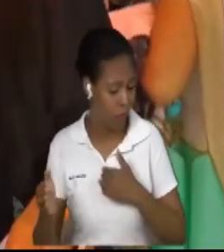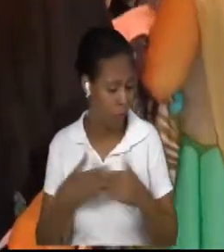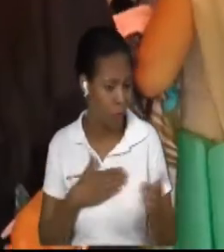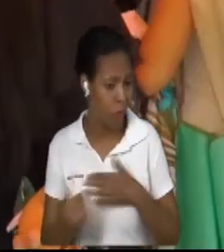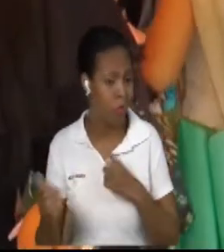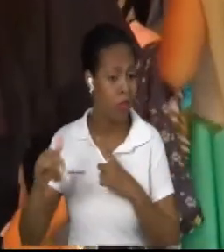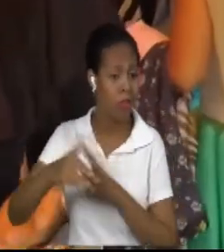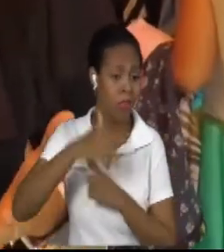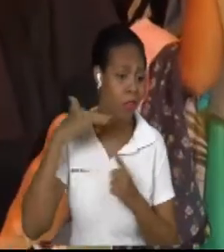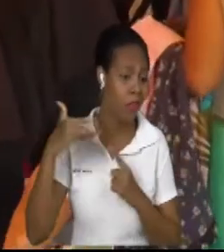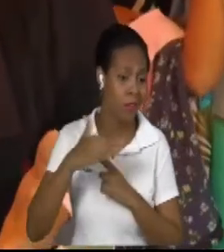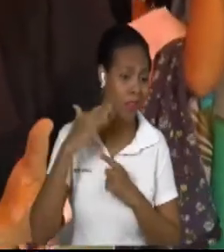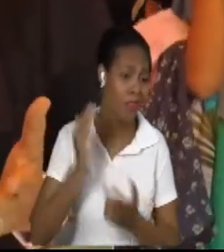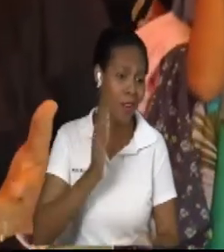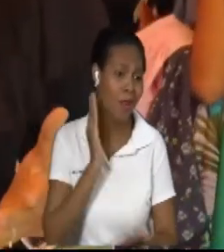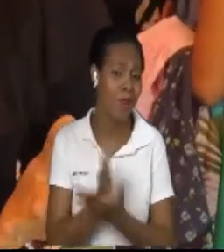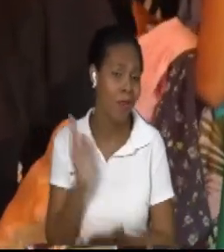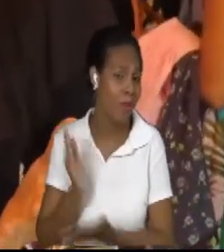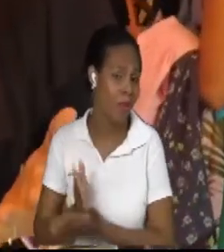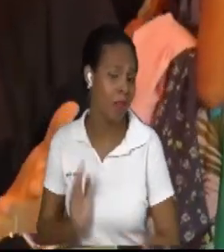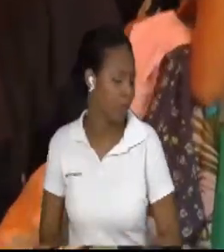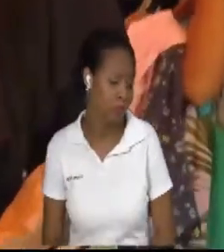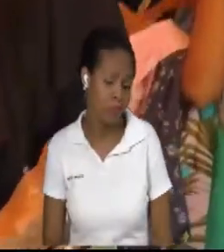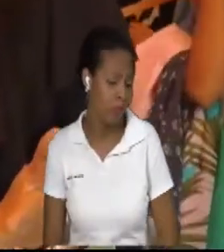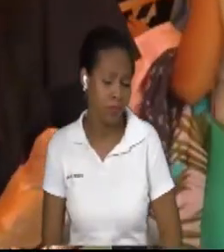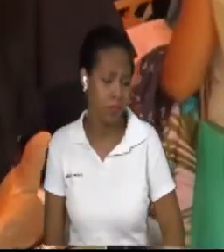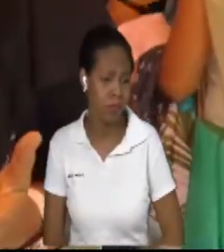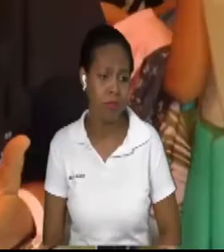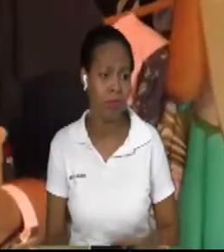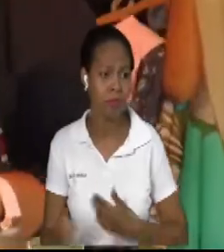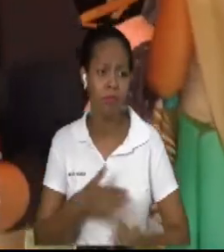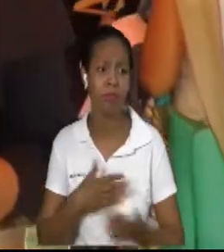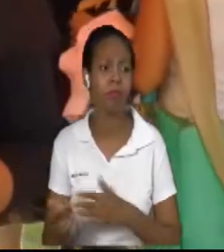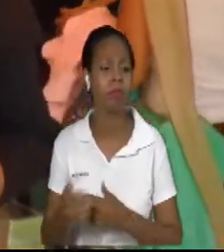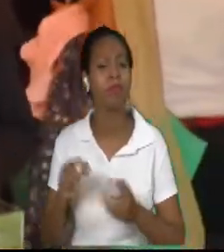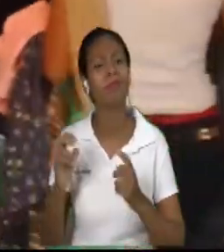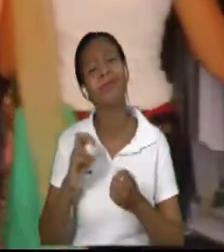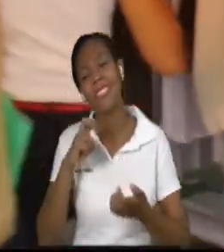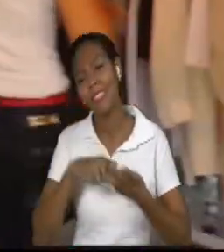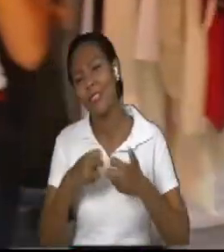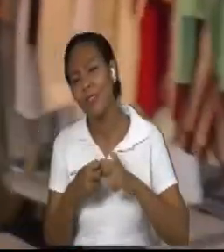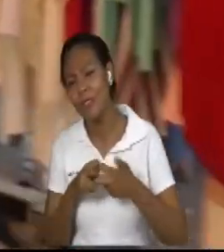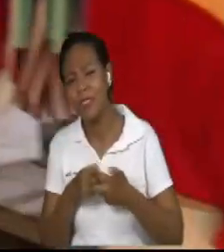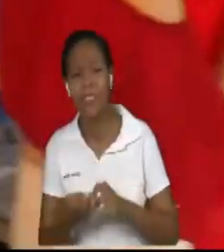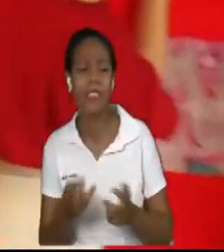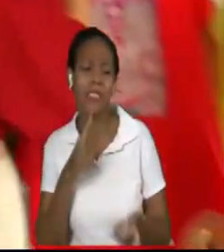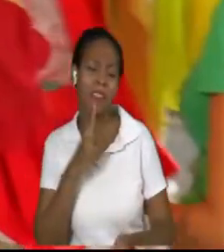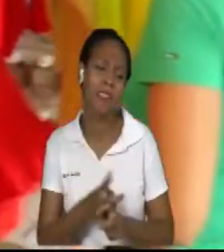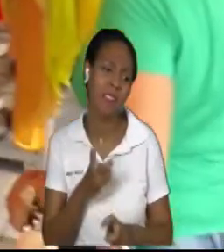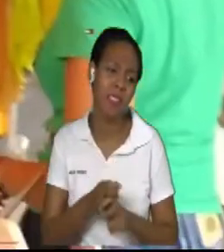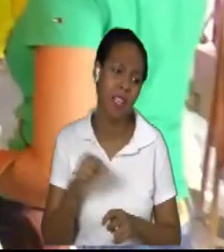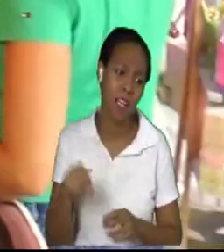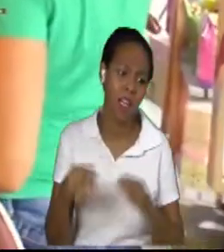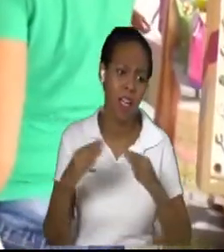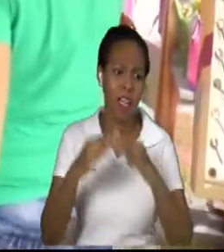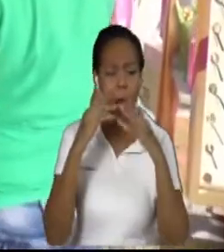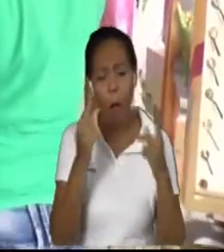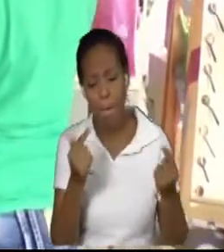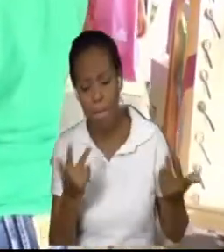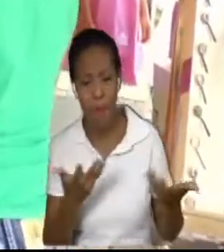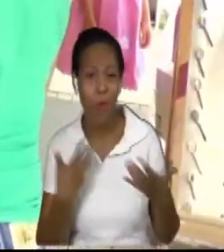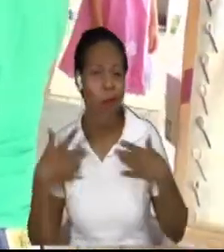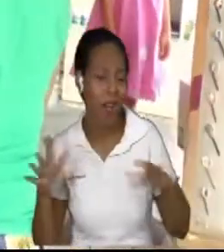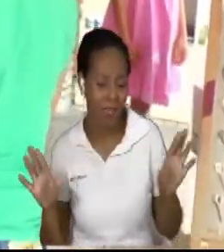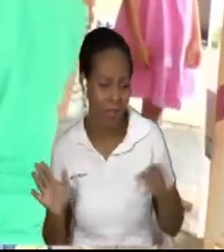estemos pasando, esas mujeres de pronto que están pasando por momentos de dificultad en su hogar, en su economía, no sé cuál sea, pero es